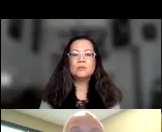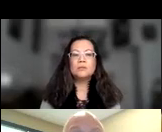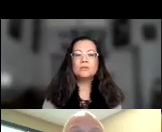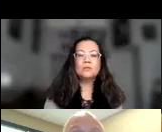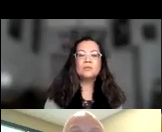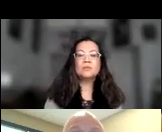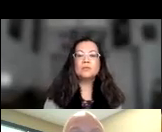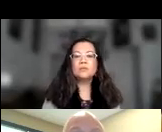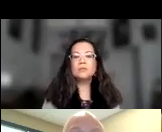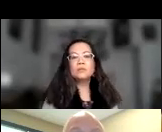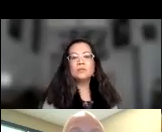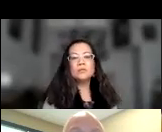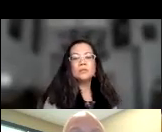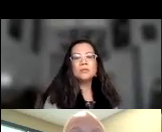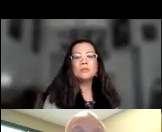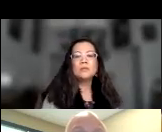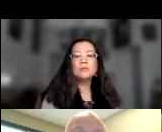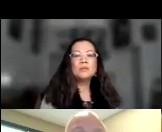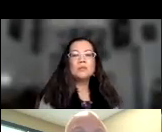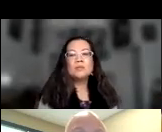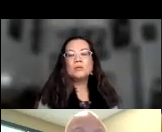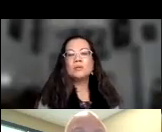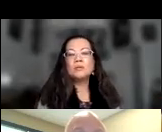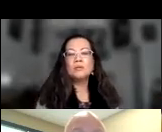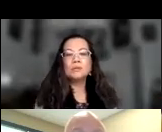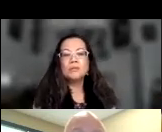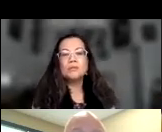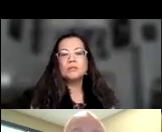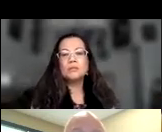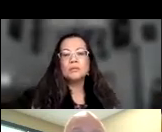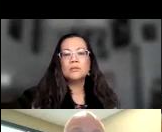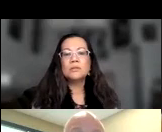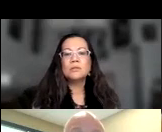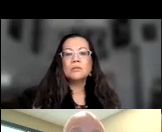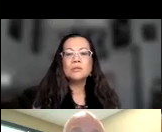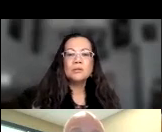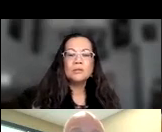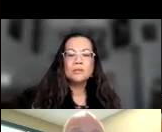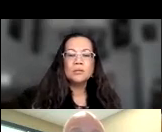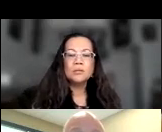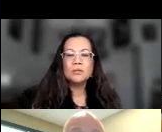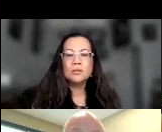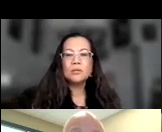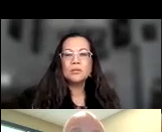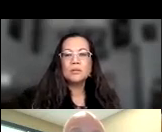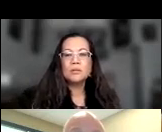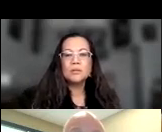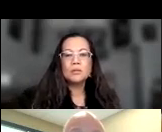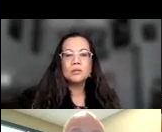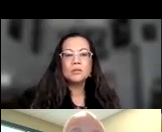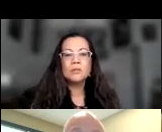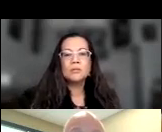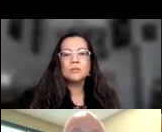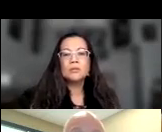5 años atrás, en el mismo, las mismas medidas, comparándolas y las